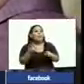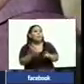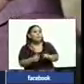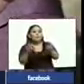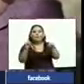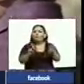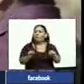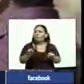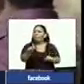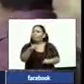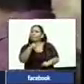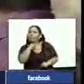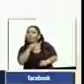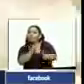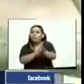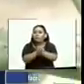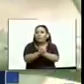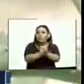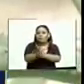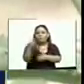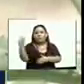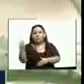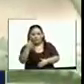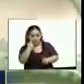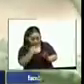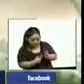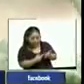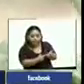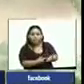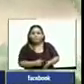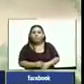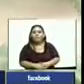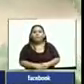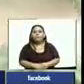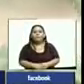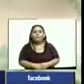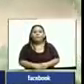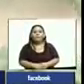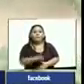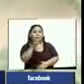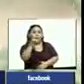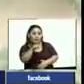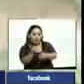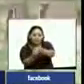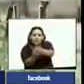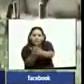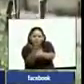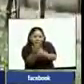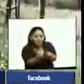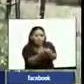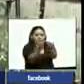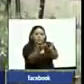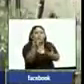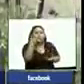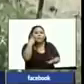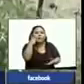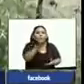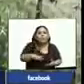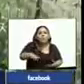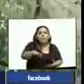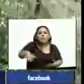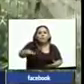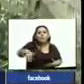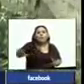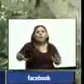hay algo interesante que merece ser reconocido esta plantación está en una zona rural